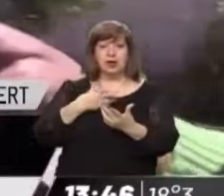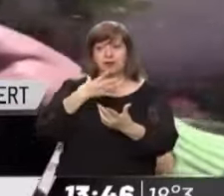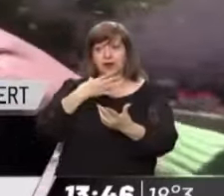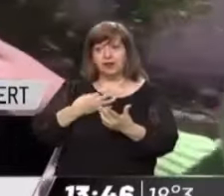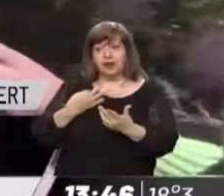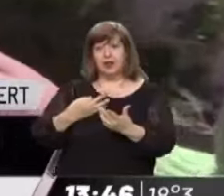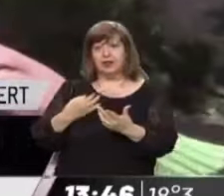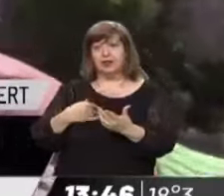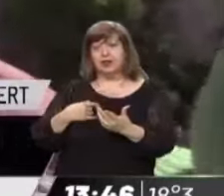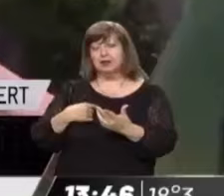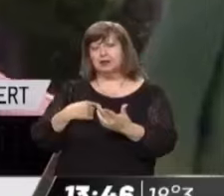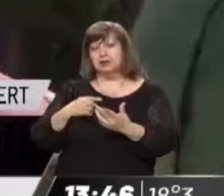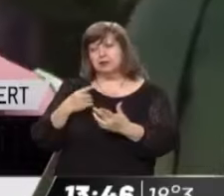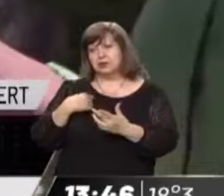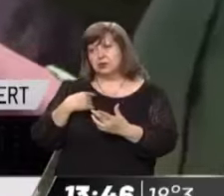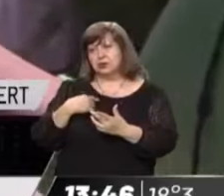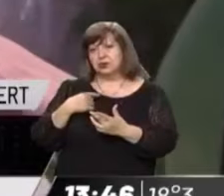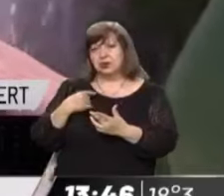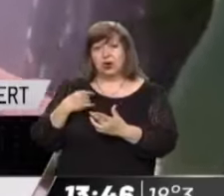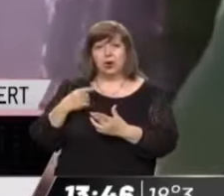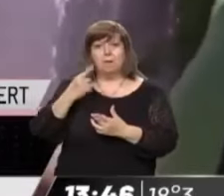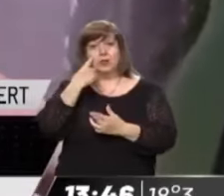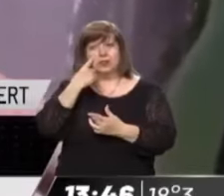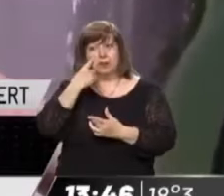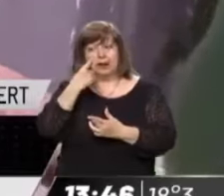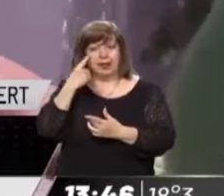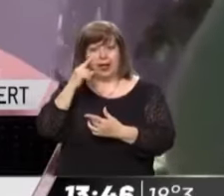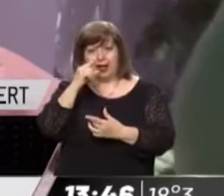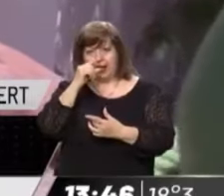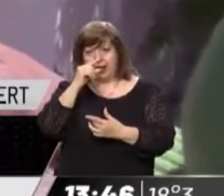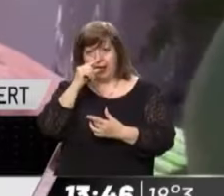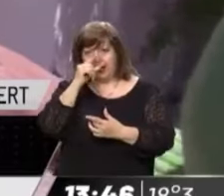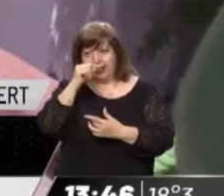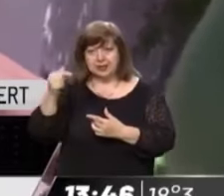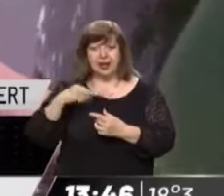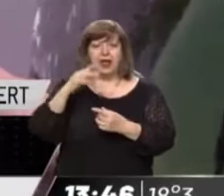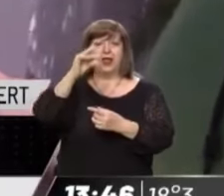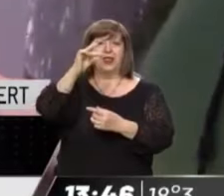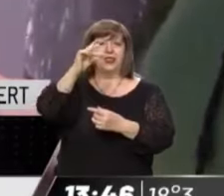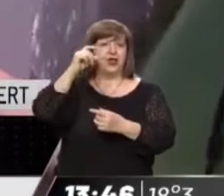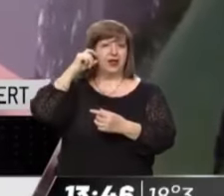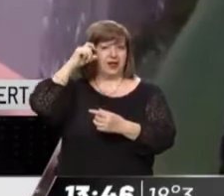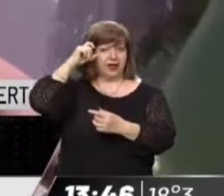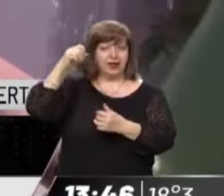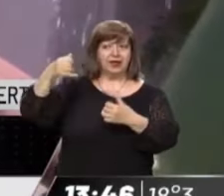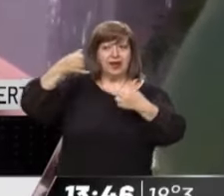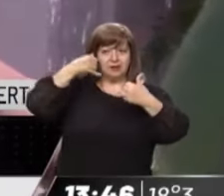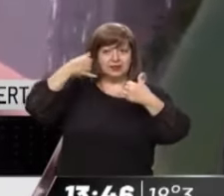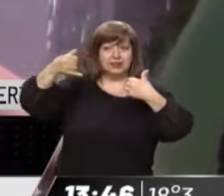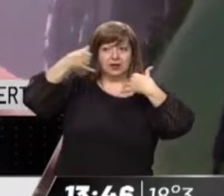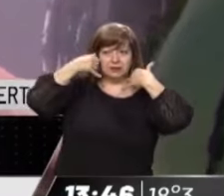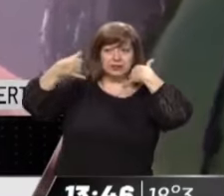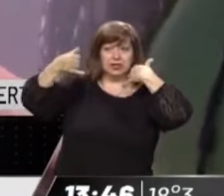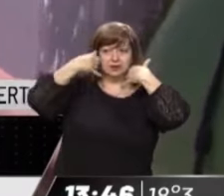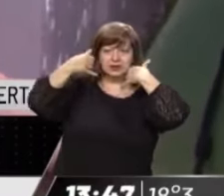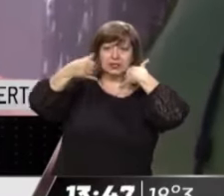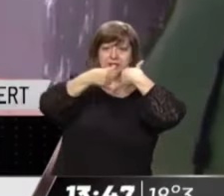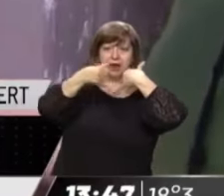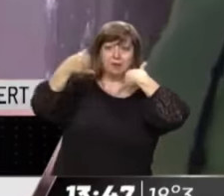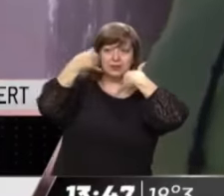acompañados en esto no tenemos nada que decir tanto la municipalidad como Dirección General de escuela mantienen un contacto casi